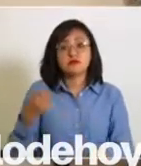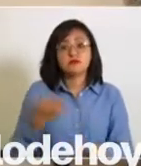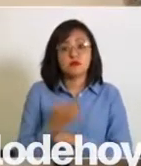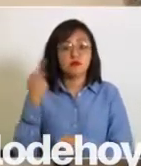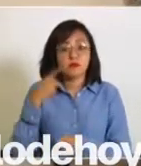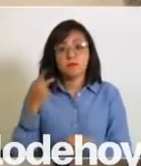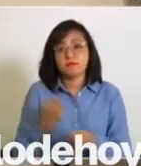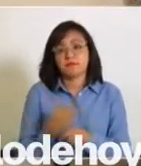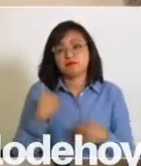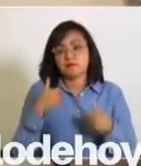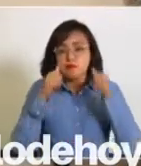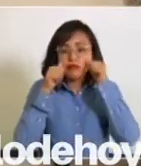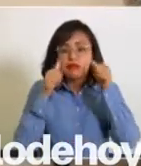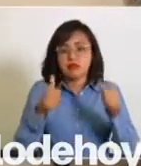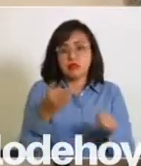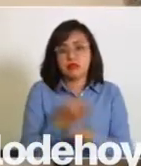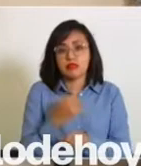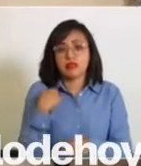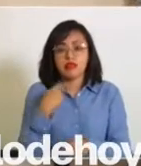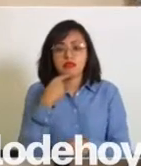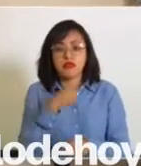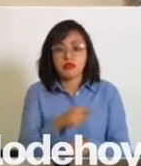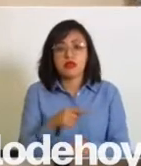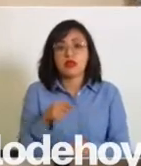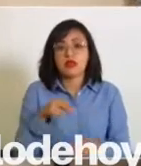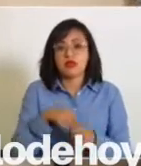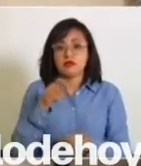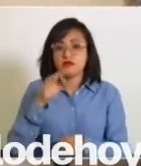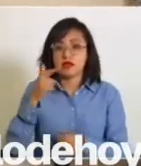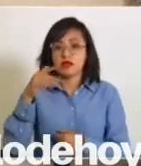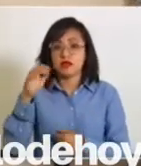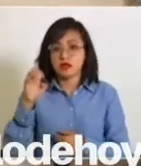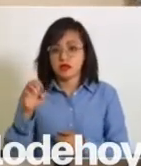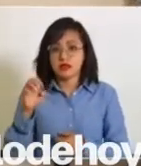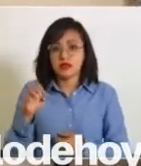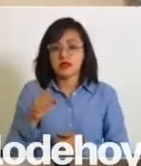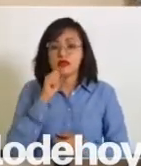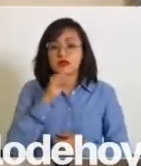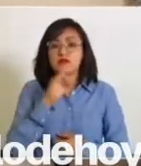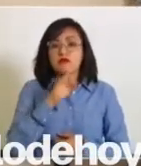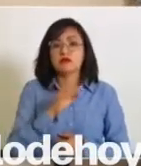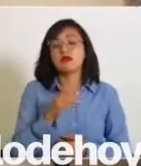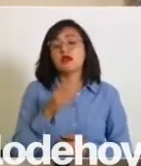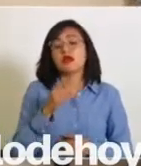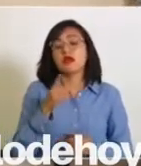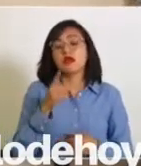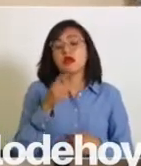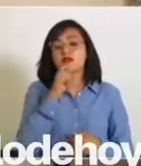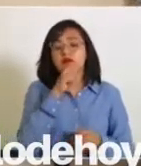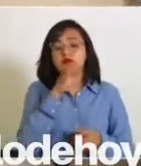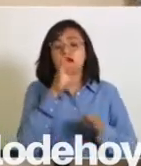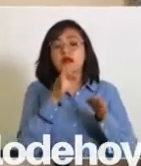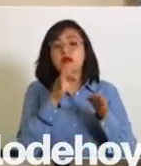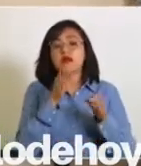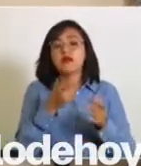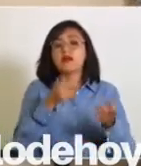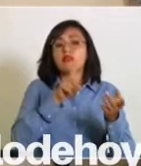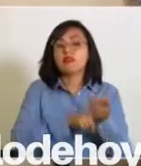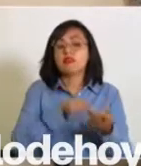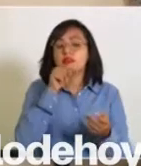seguro social por eso presentamos denuncia en la fiscalía general del estado y en la delegación de la fiscalía